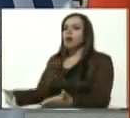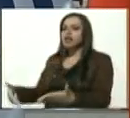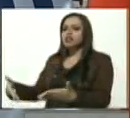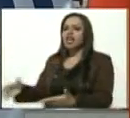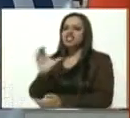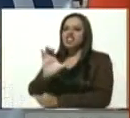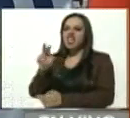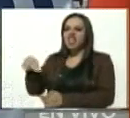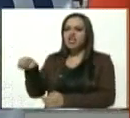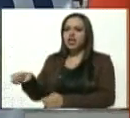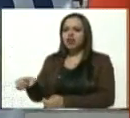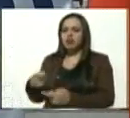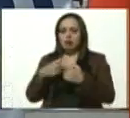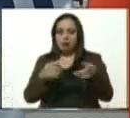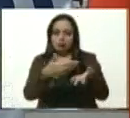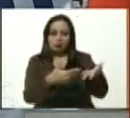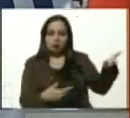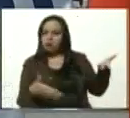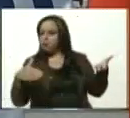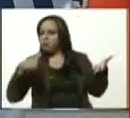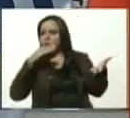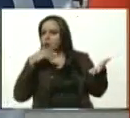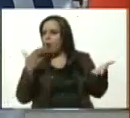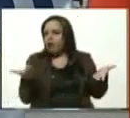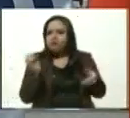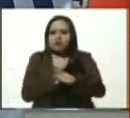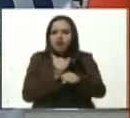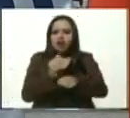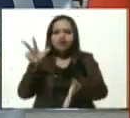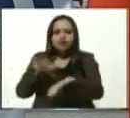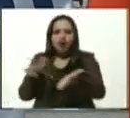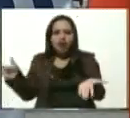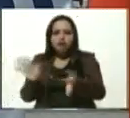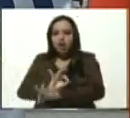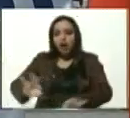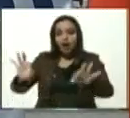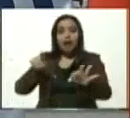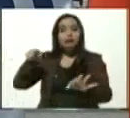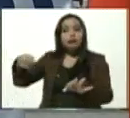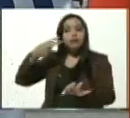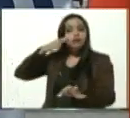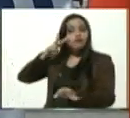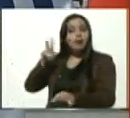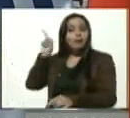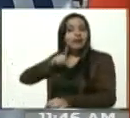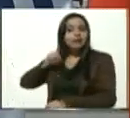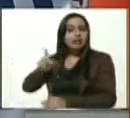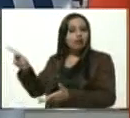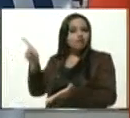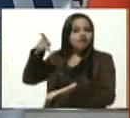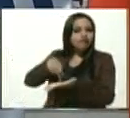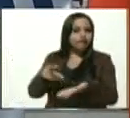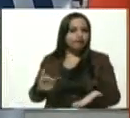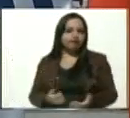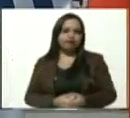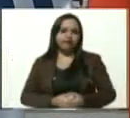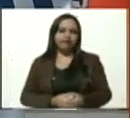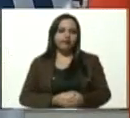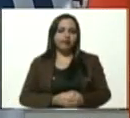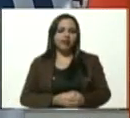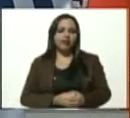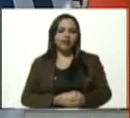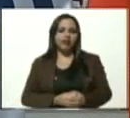ejercer ilegalmente una función electoral. De esta manera, pues, el Ministerio